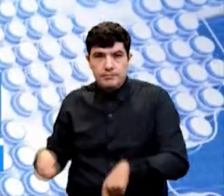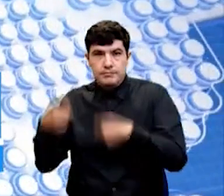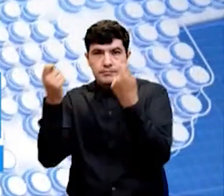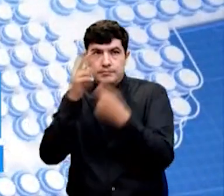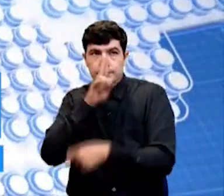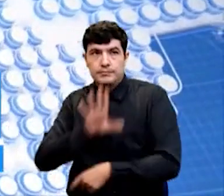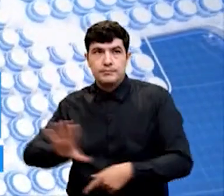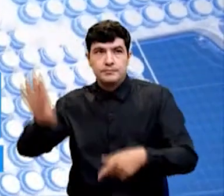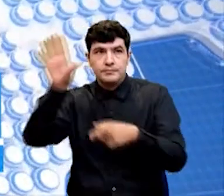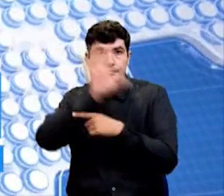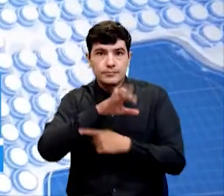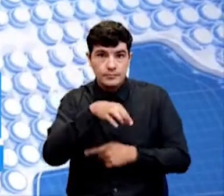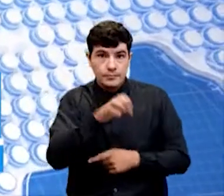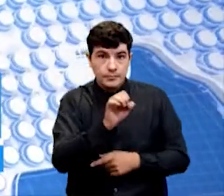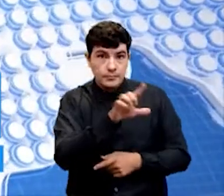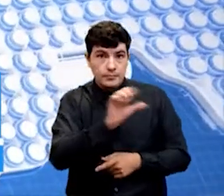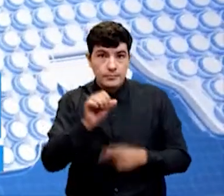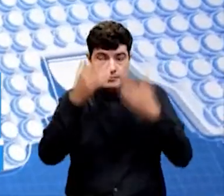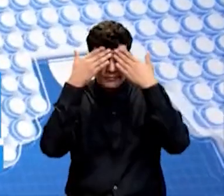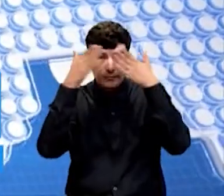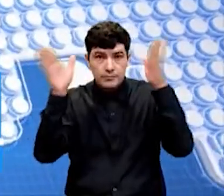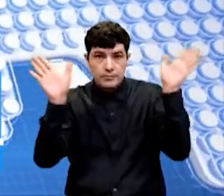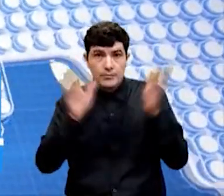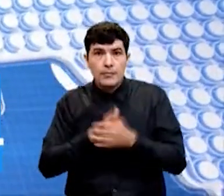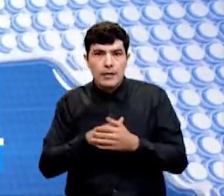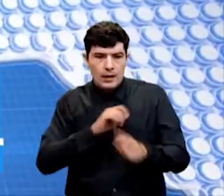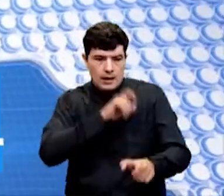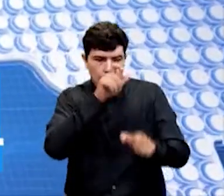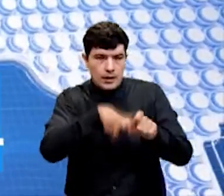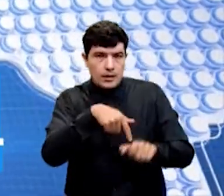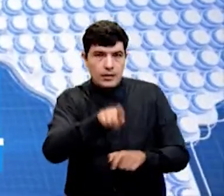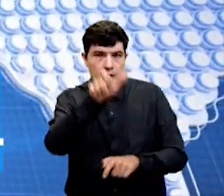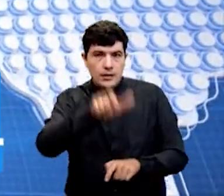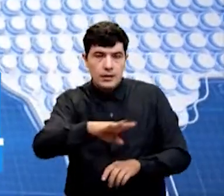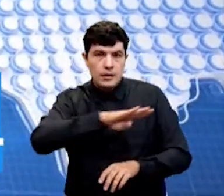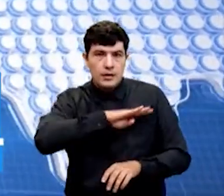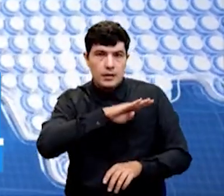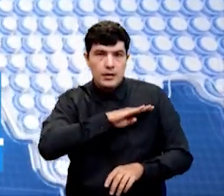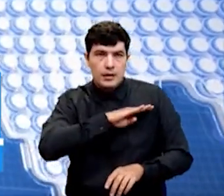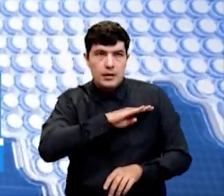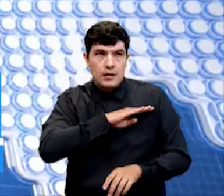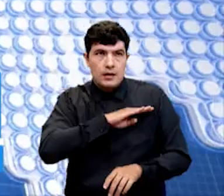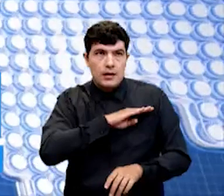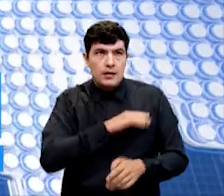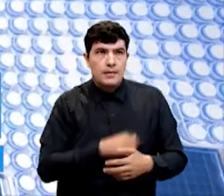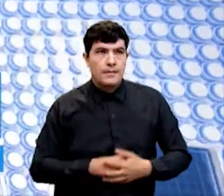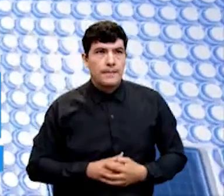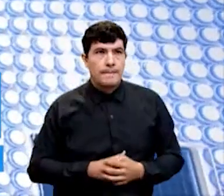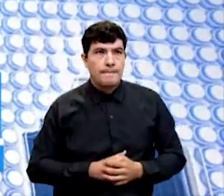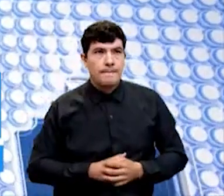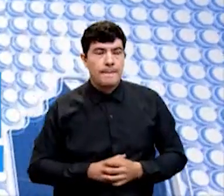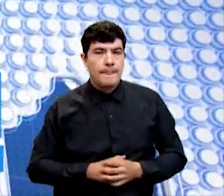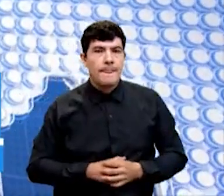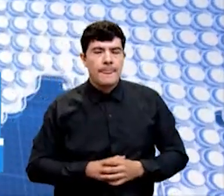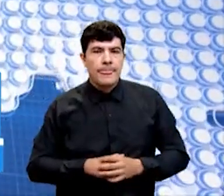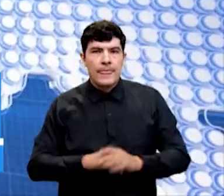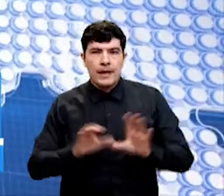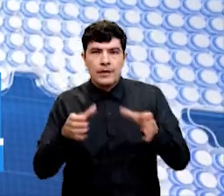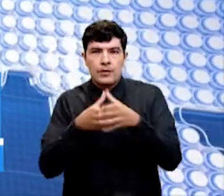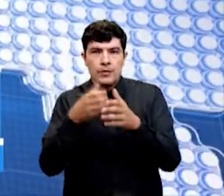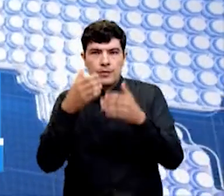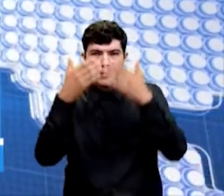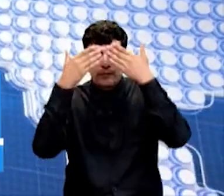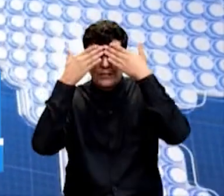Con el apoyo del Polo Democrático se inscribió el exconcejal Javier Enrique Casadiegos. El Partido Demócrata Colombiano avaló